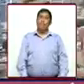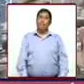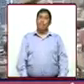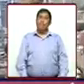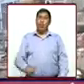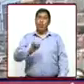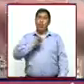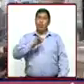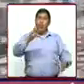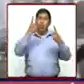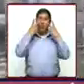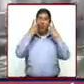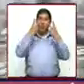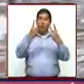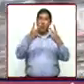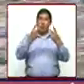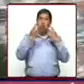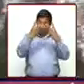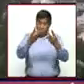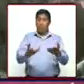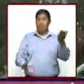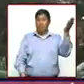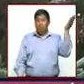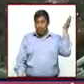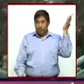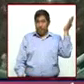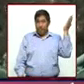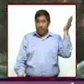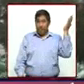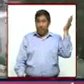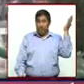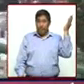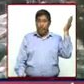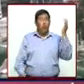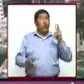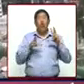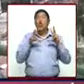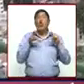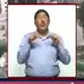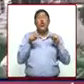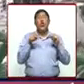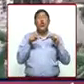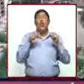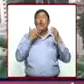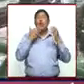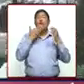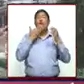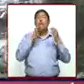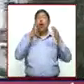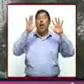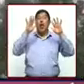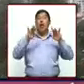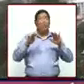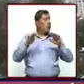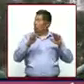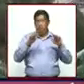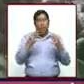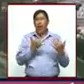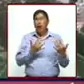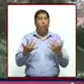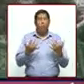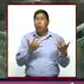Lo que estoy observando, y lo invito a observar lo propio, no es producto del mal clima. Es el humo que